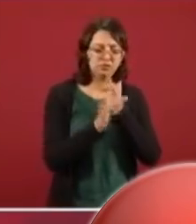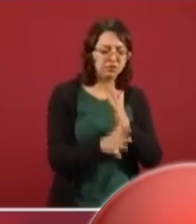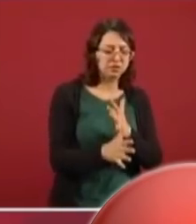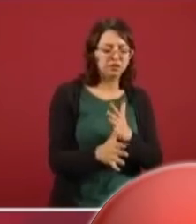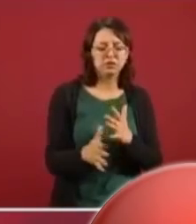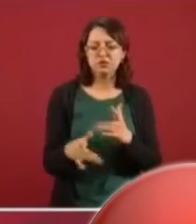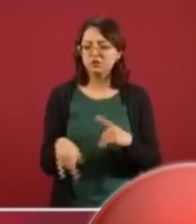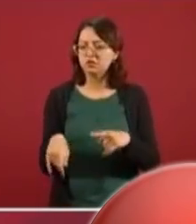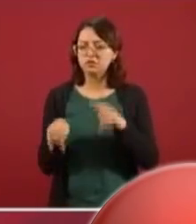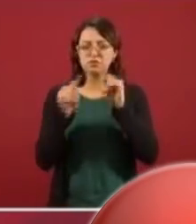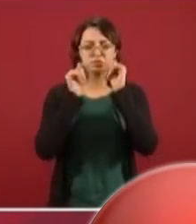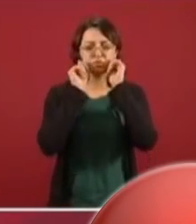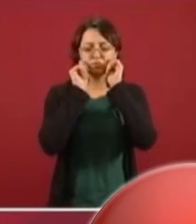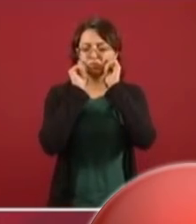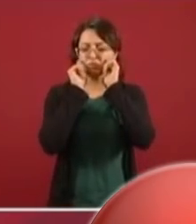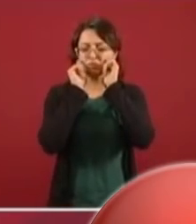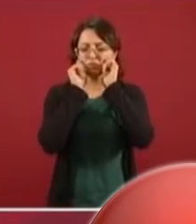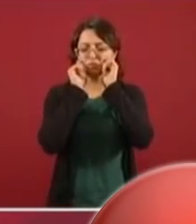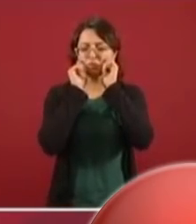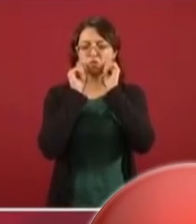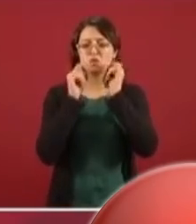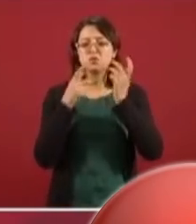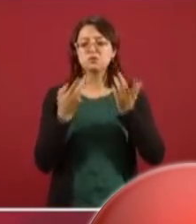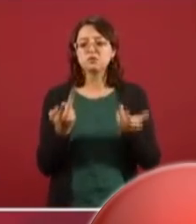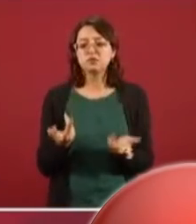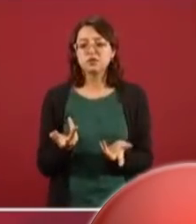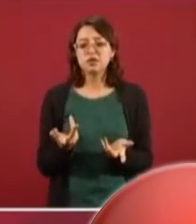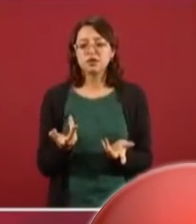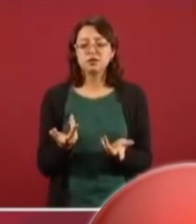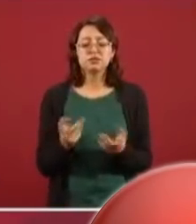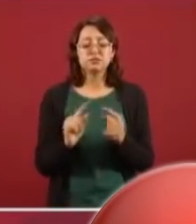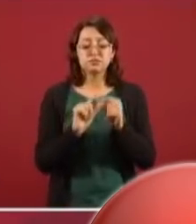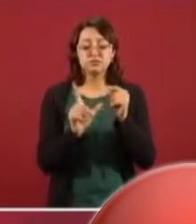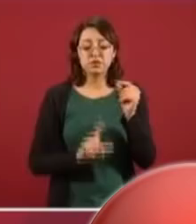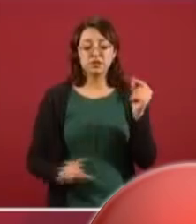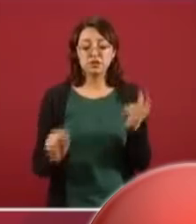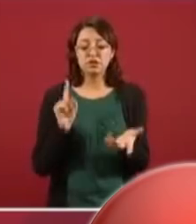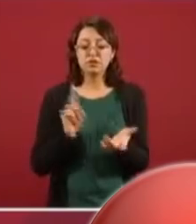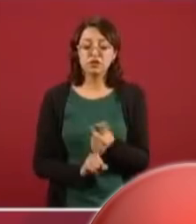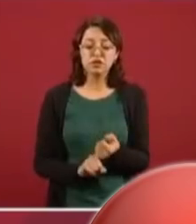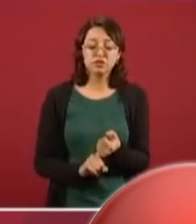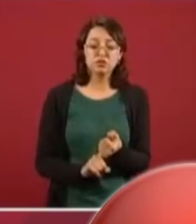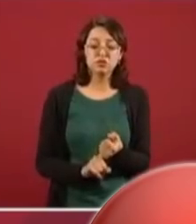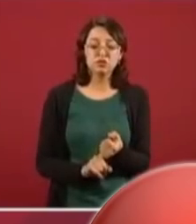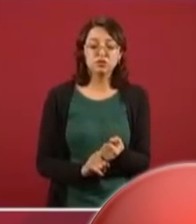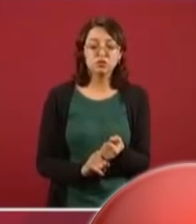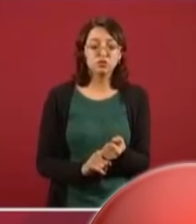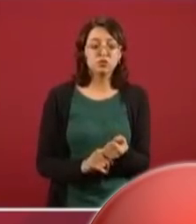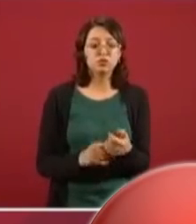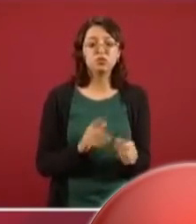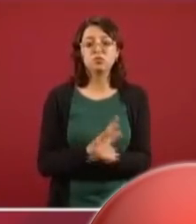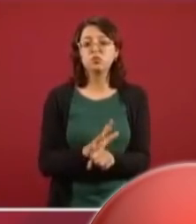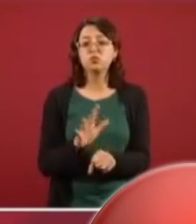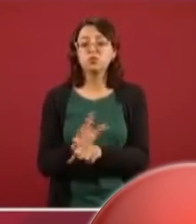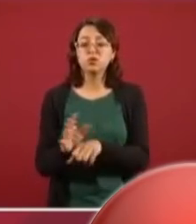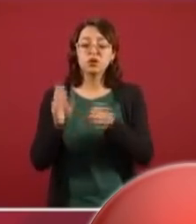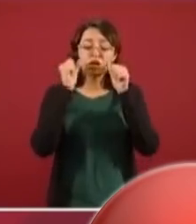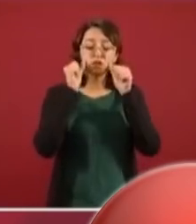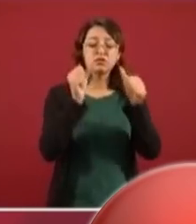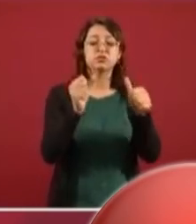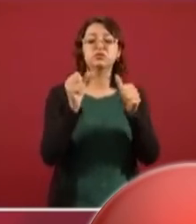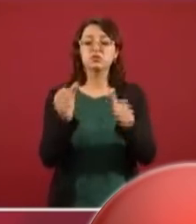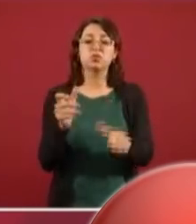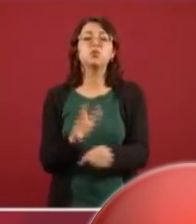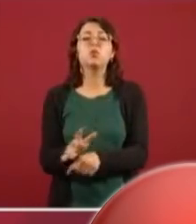falso, lo que hay en el país son las